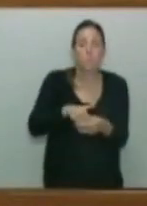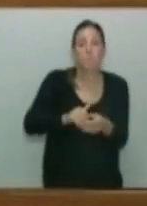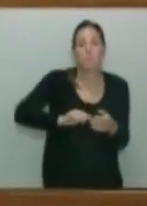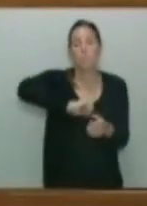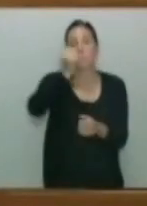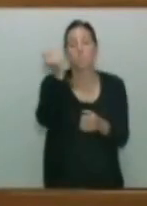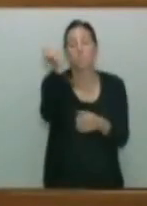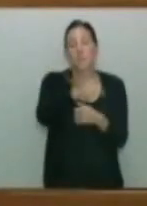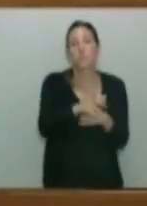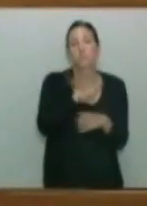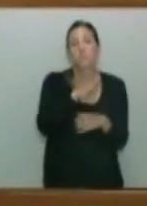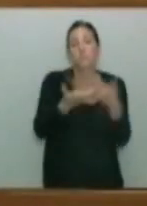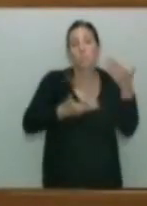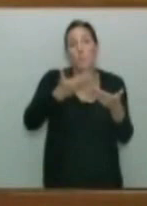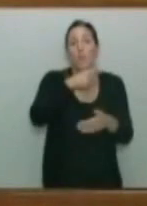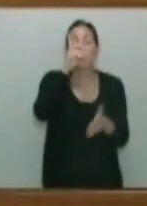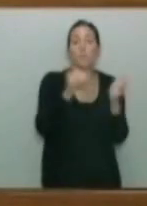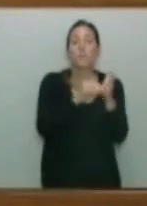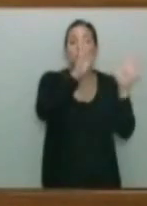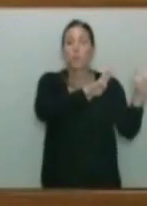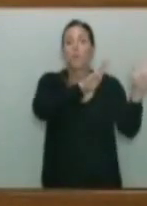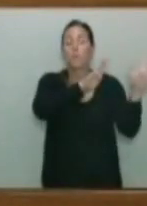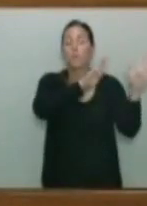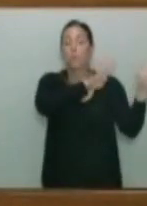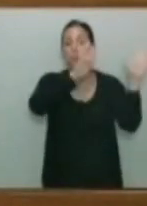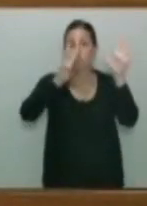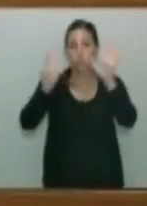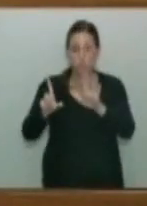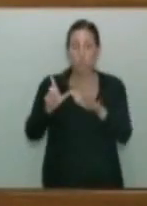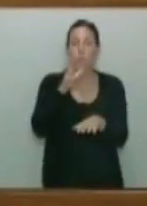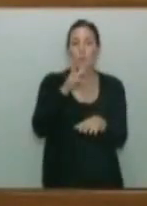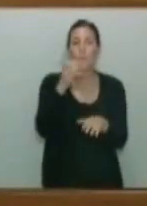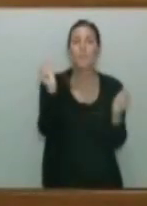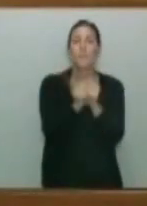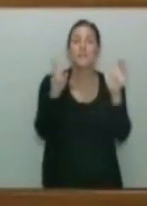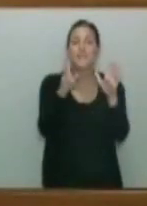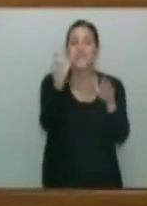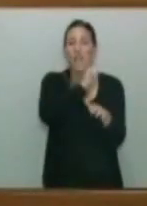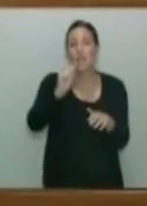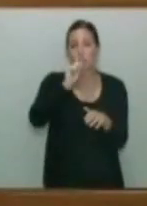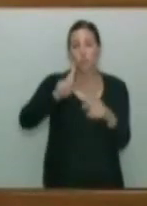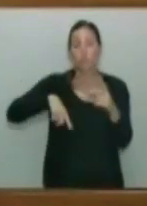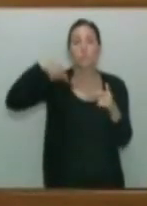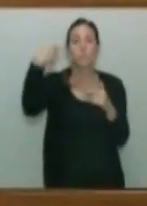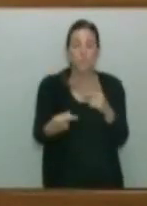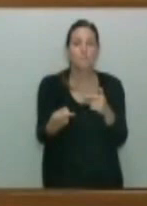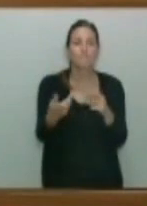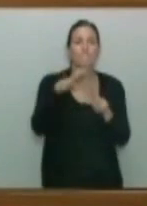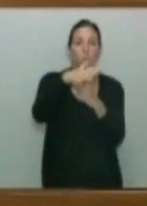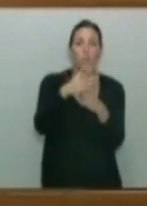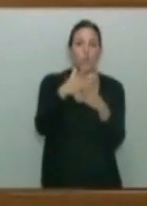por los asturianos de ahora, los que tienen que ejercitar el derecho al voto, y porque, además, después de 27 años, creo que las circunstancias de nuestra sociedad han